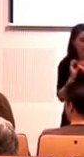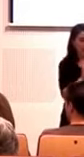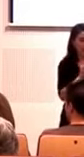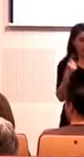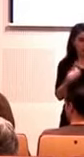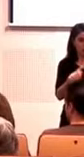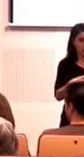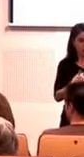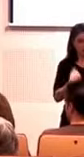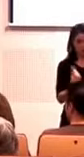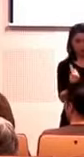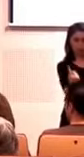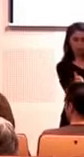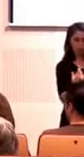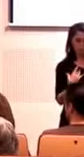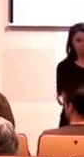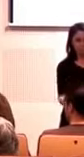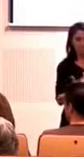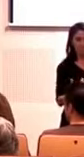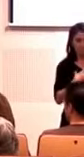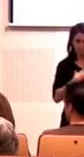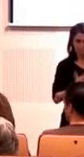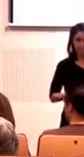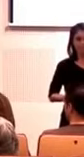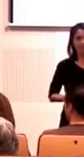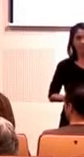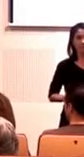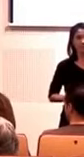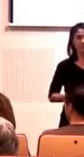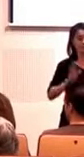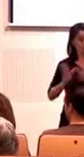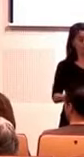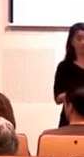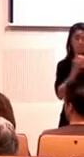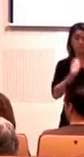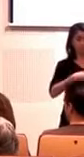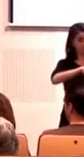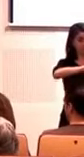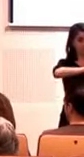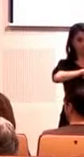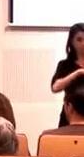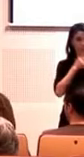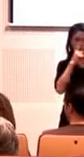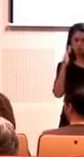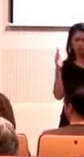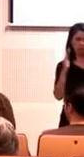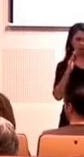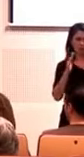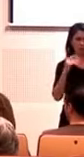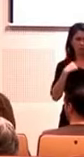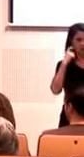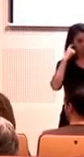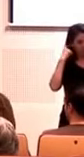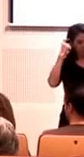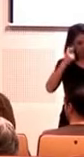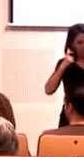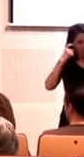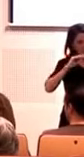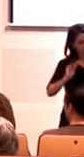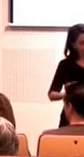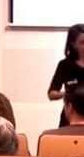sexual. Y bueno, pasado esto, que falleció y estuve un tiempo intentando recomponerme